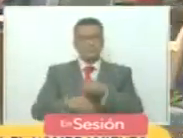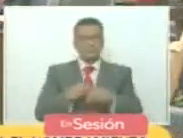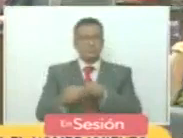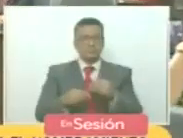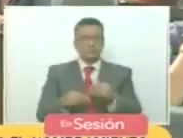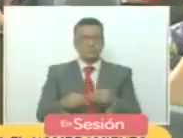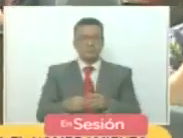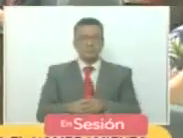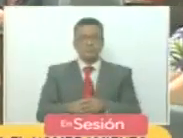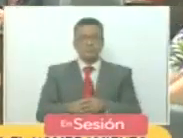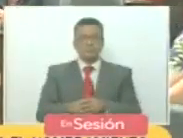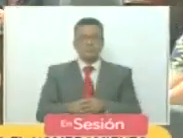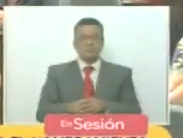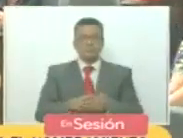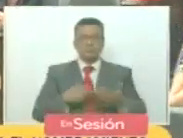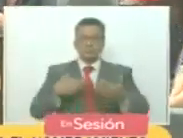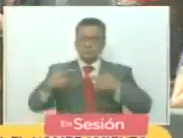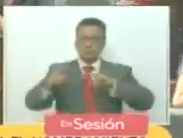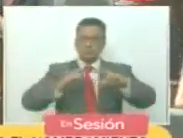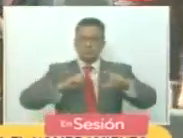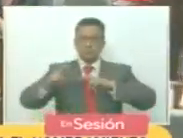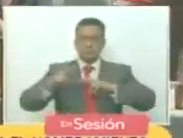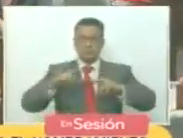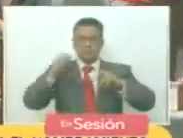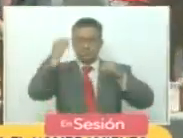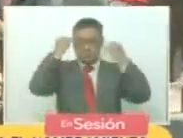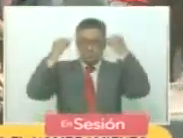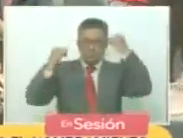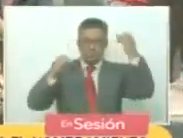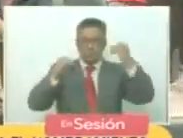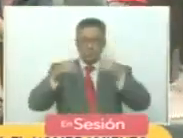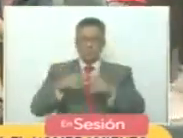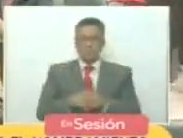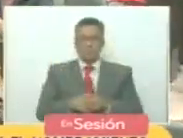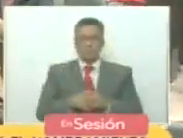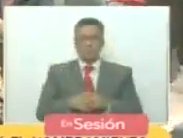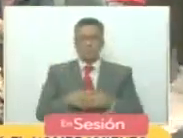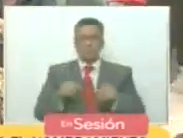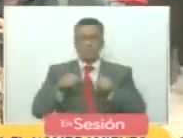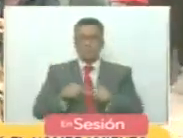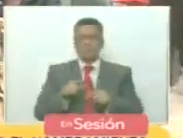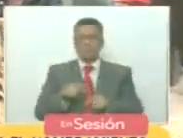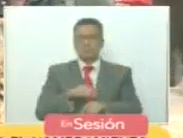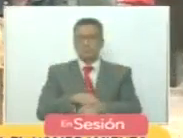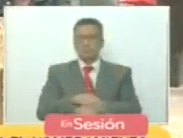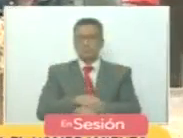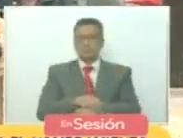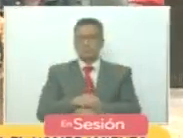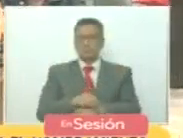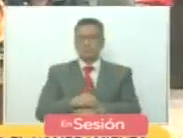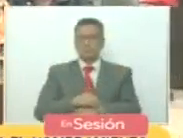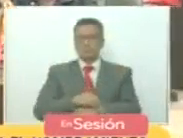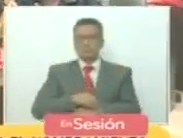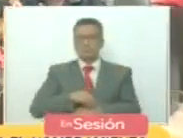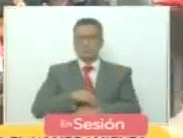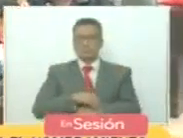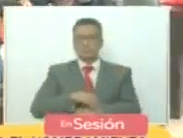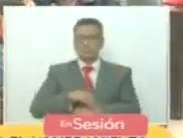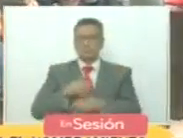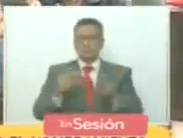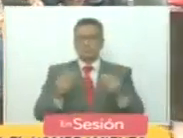estableció relaciones estratégicas en el contexto del principio de